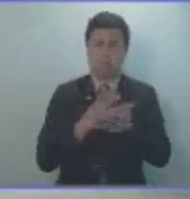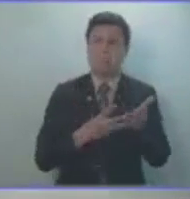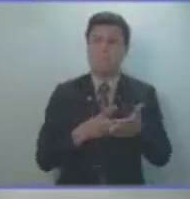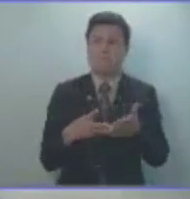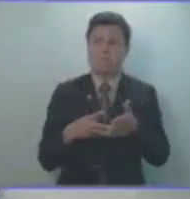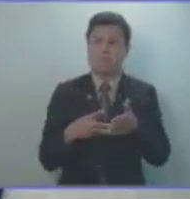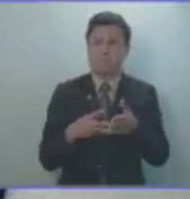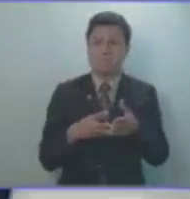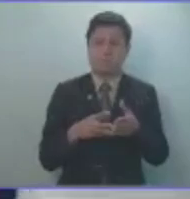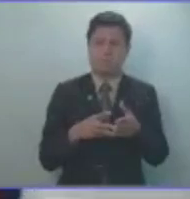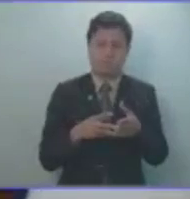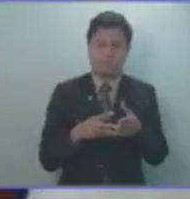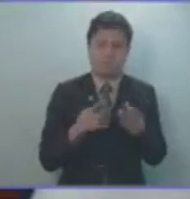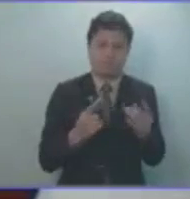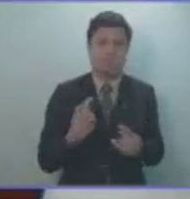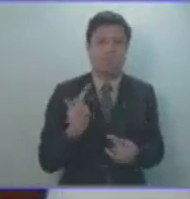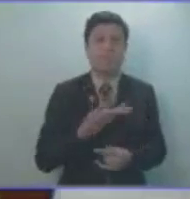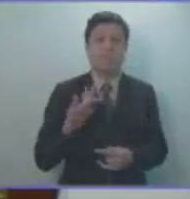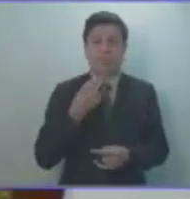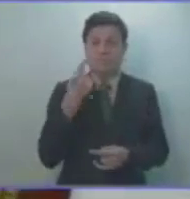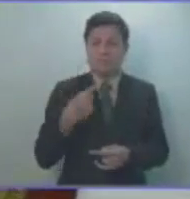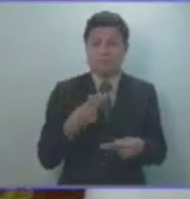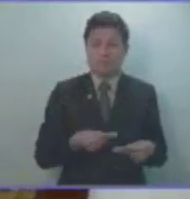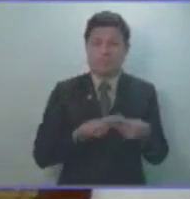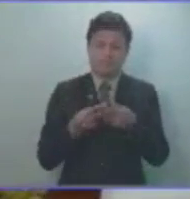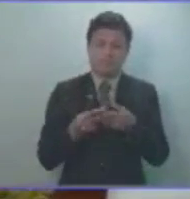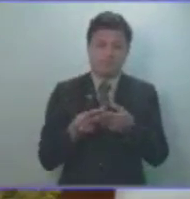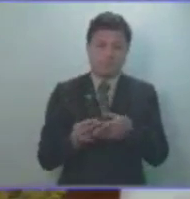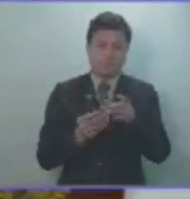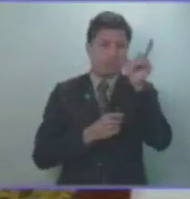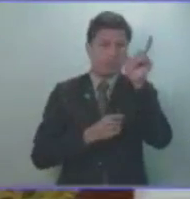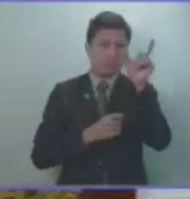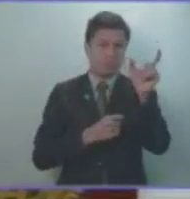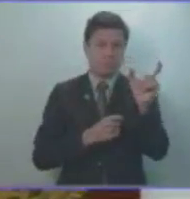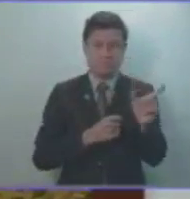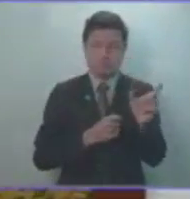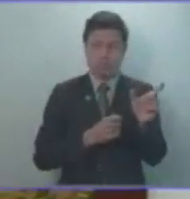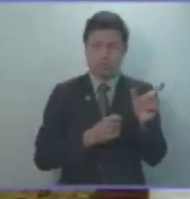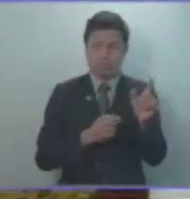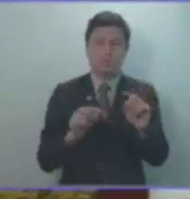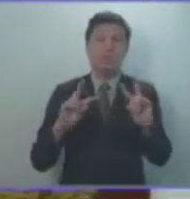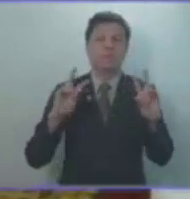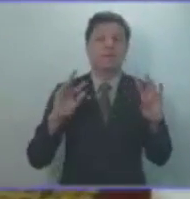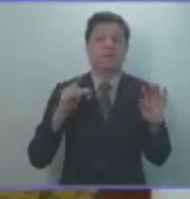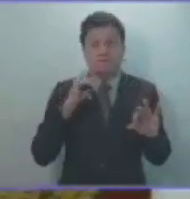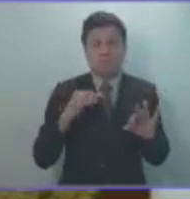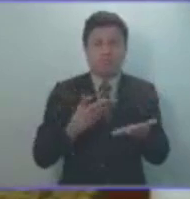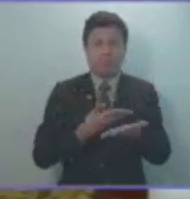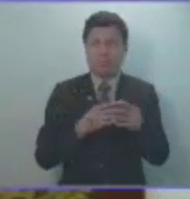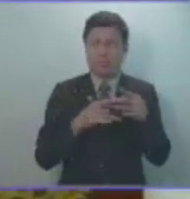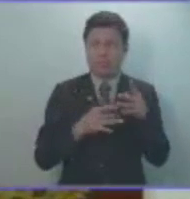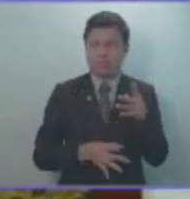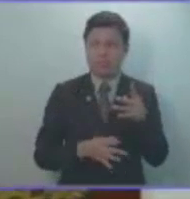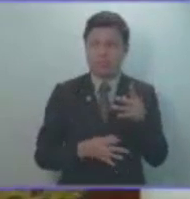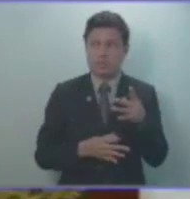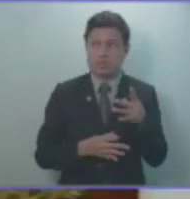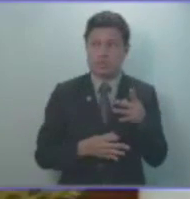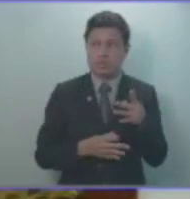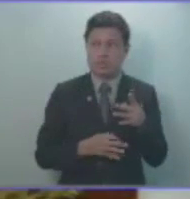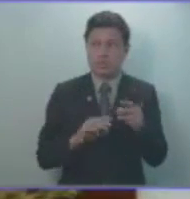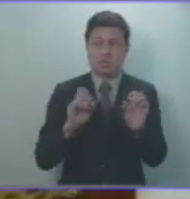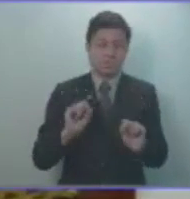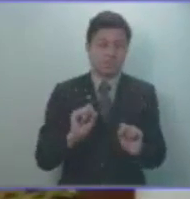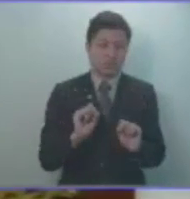en el cual estoy dando un concepto en el marco de la ley, del cual no se